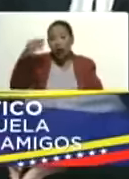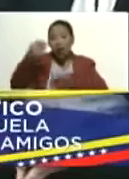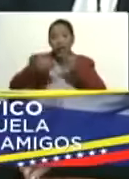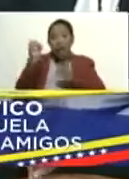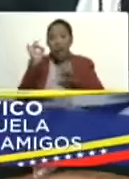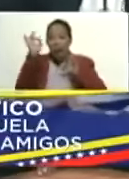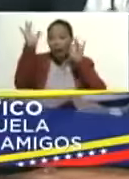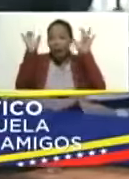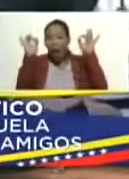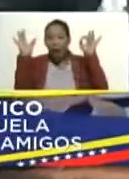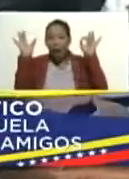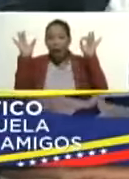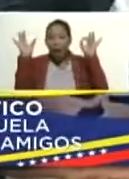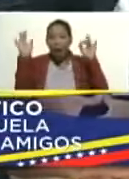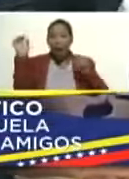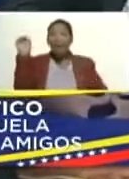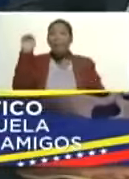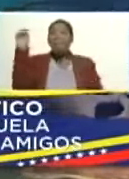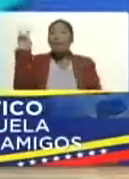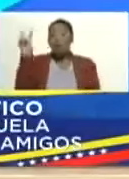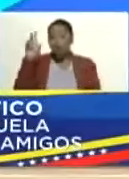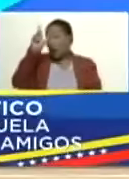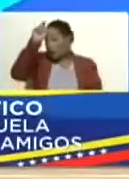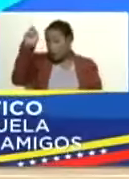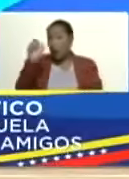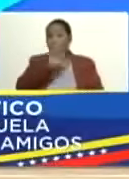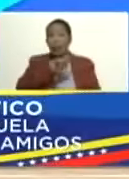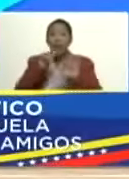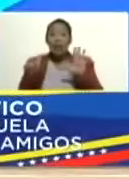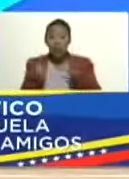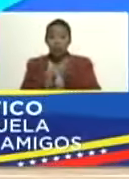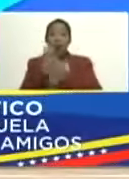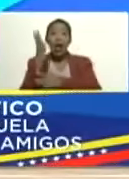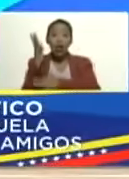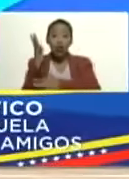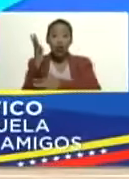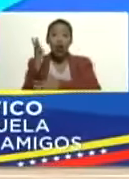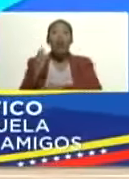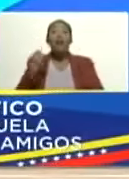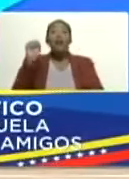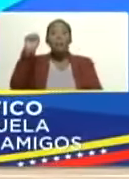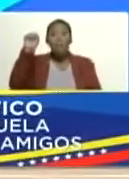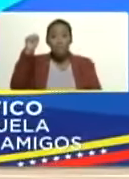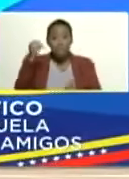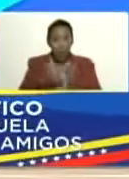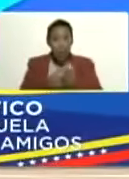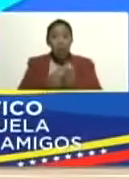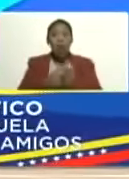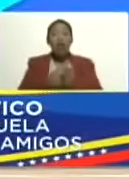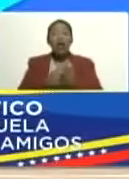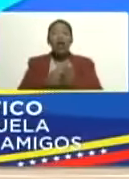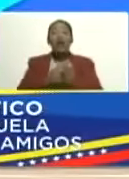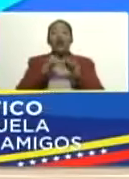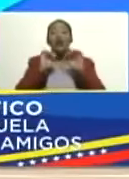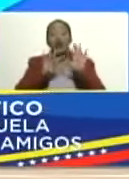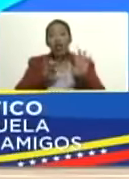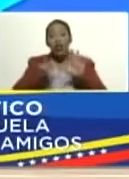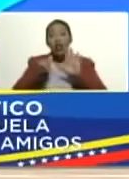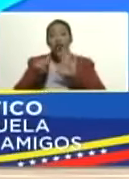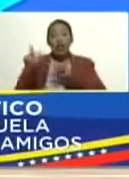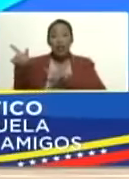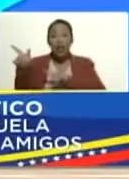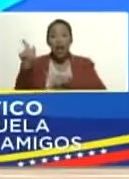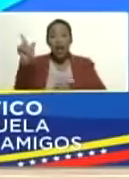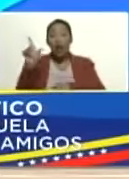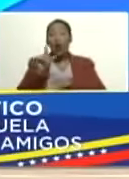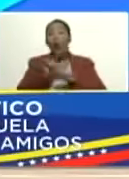Venezuela reconoce el 26 de mayo de 1966 el surgimiento de un Estado independiente en Guyana, en lo que